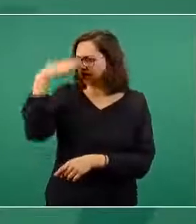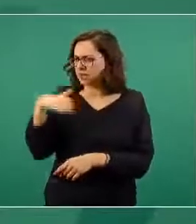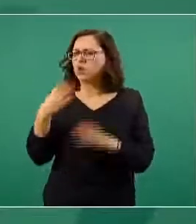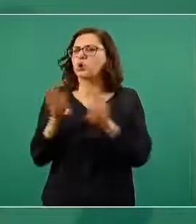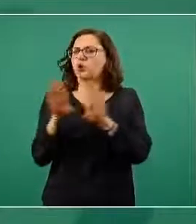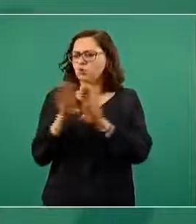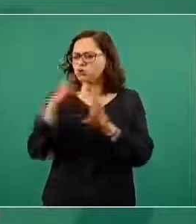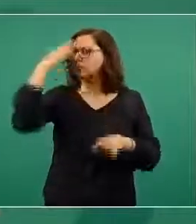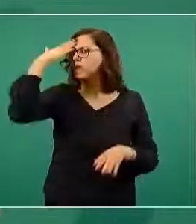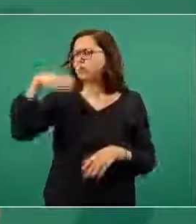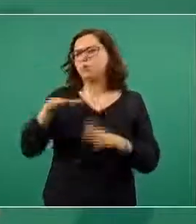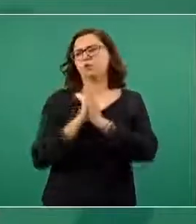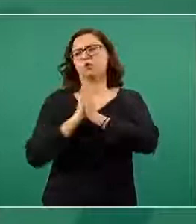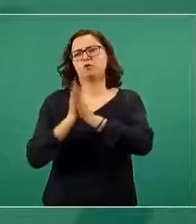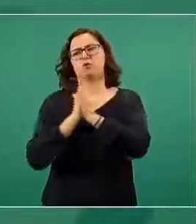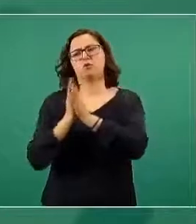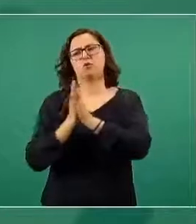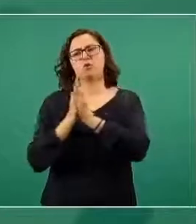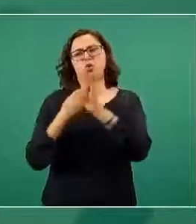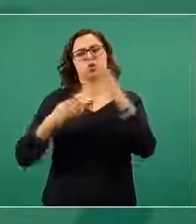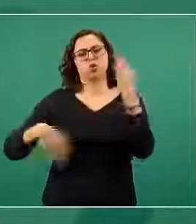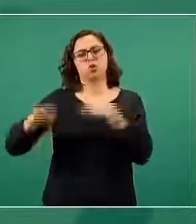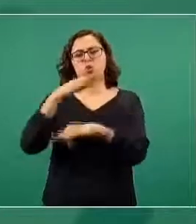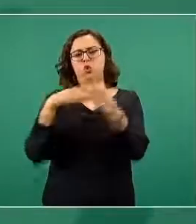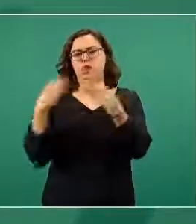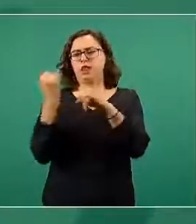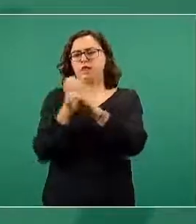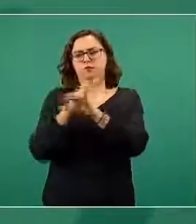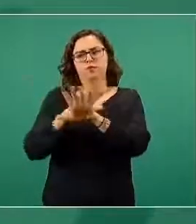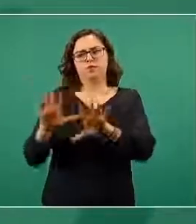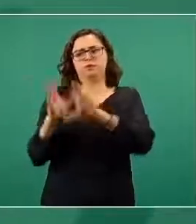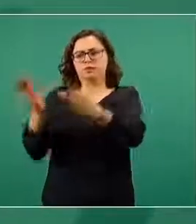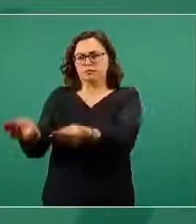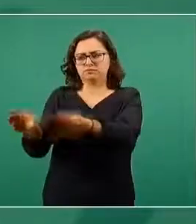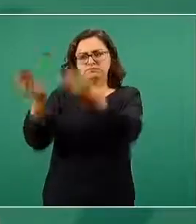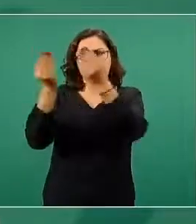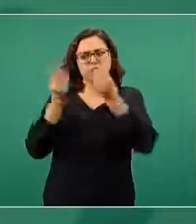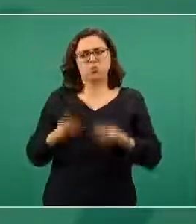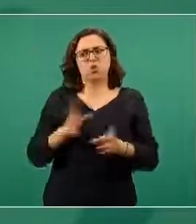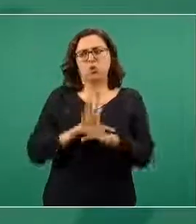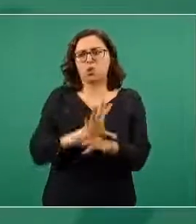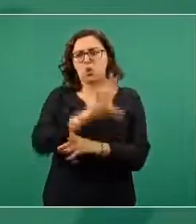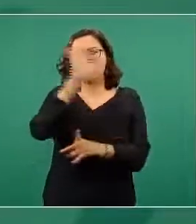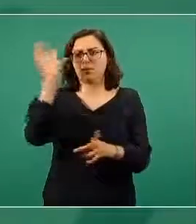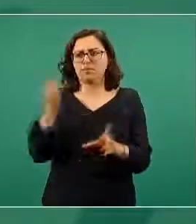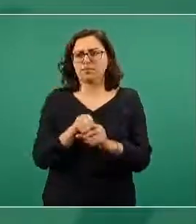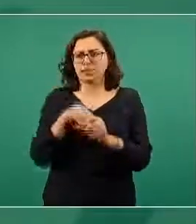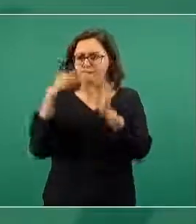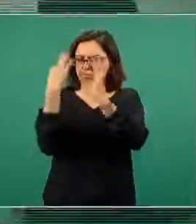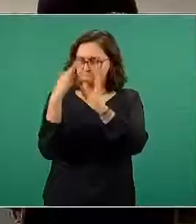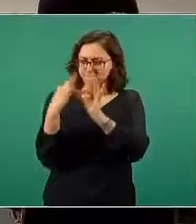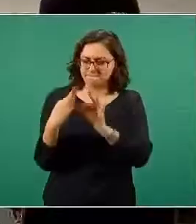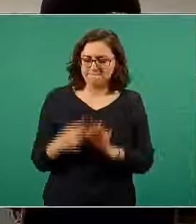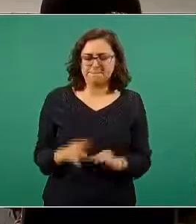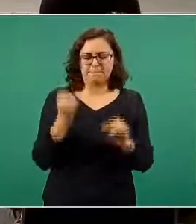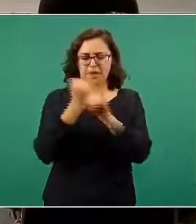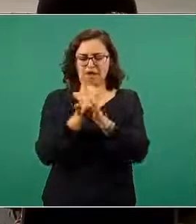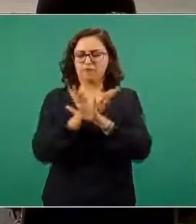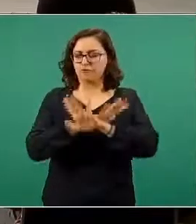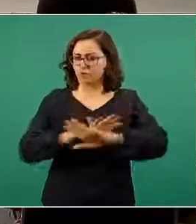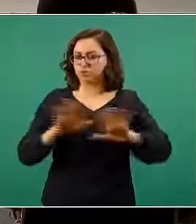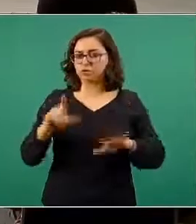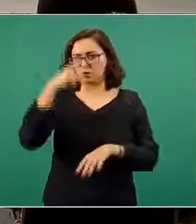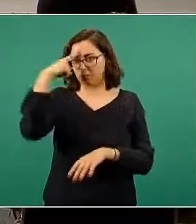hacer llegar toda la información de forma anónima sin ningún problema, pero toda la información muy puntual sobre